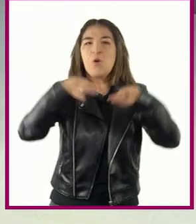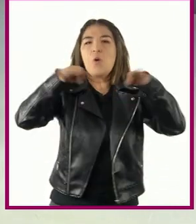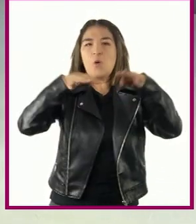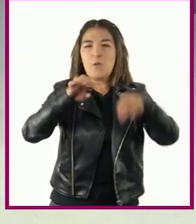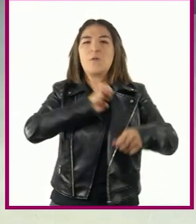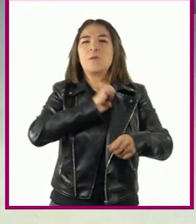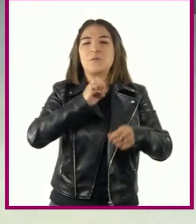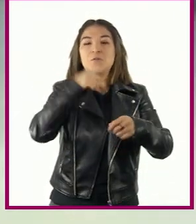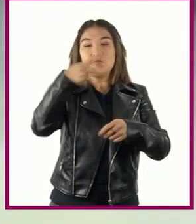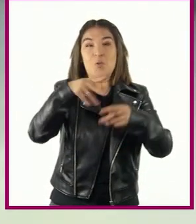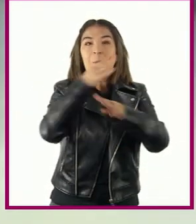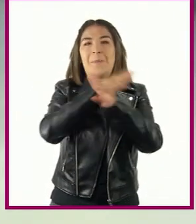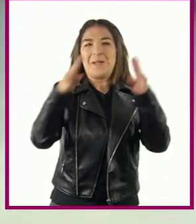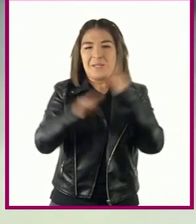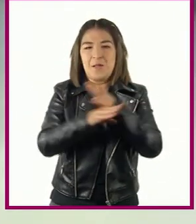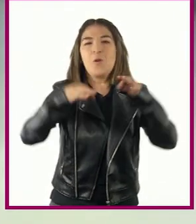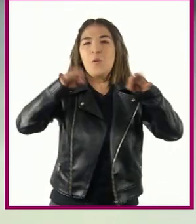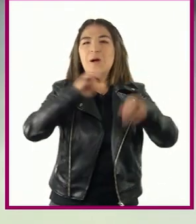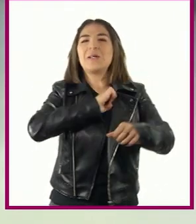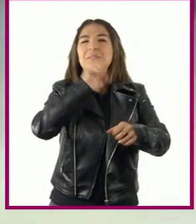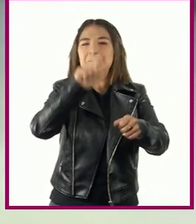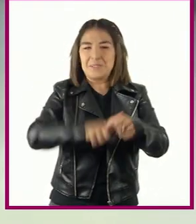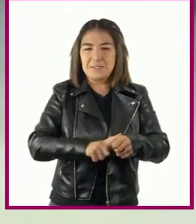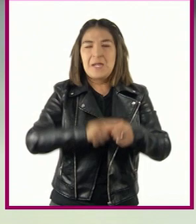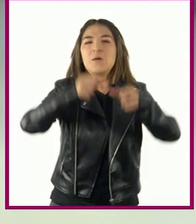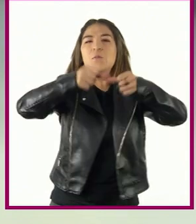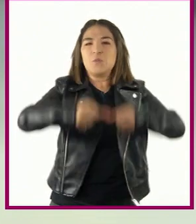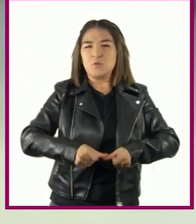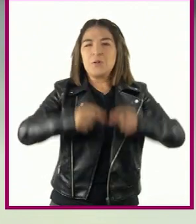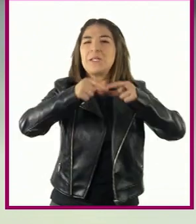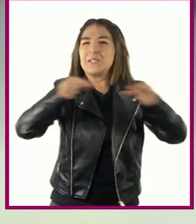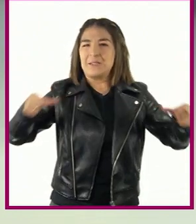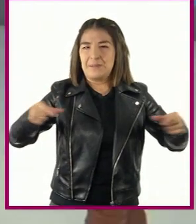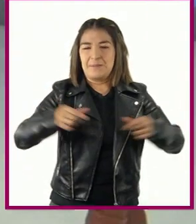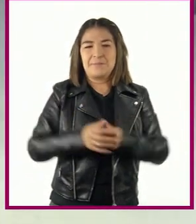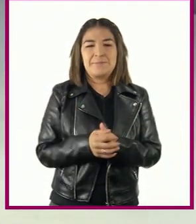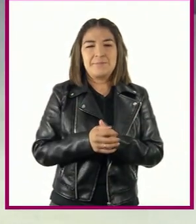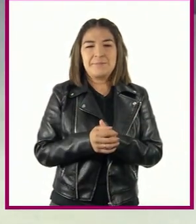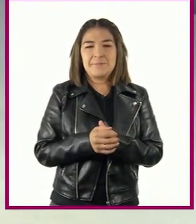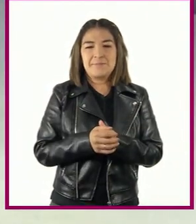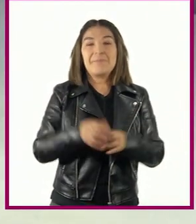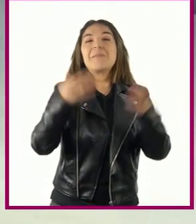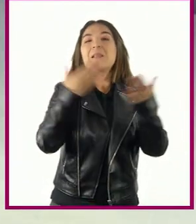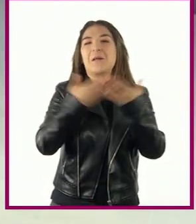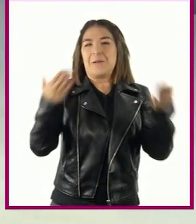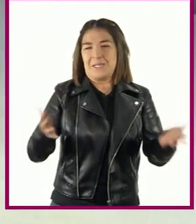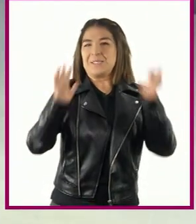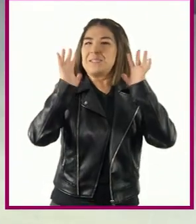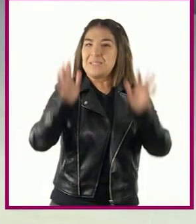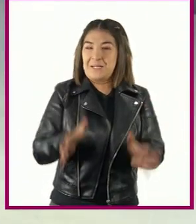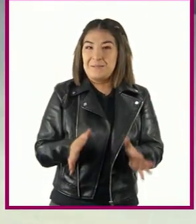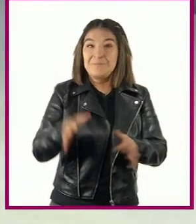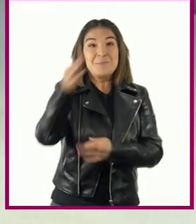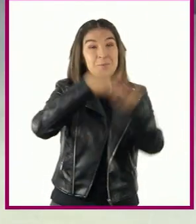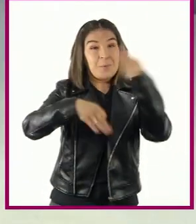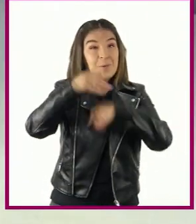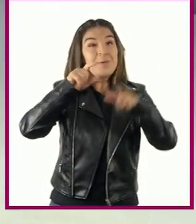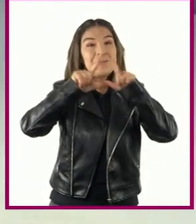preparen sus materiales: hojas Leyer, punzón y regleta. Ahora sí, ¿listas y